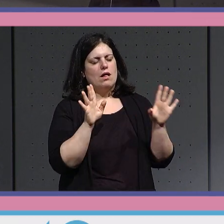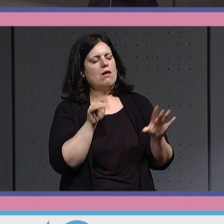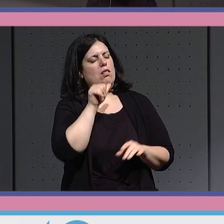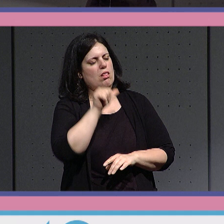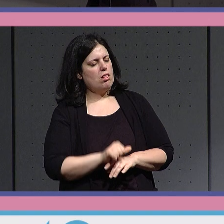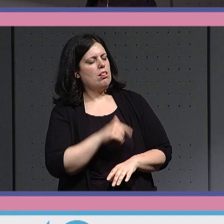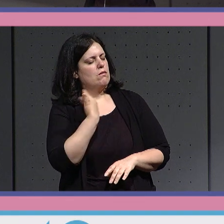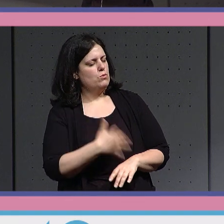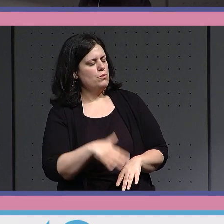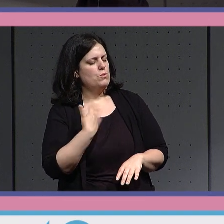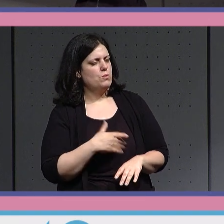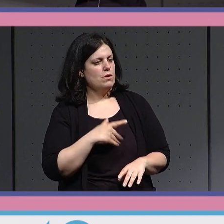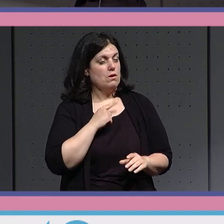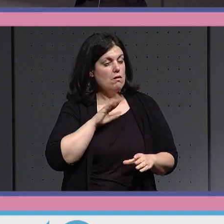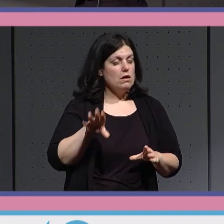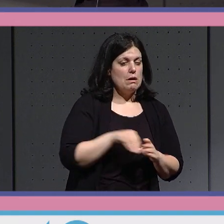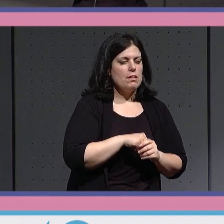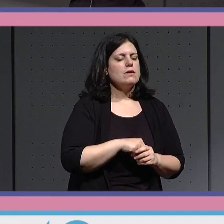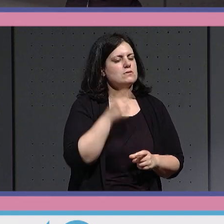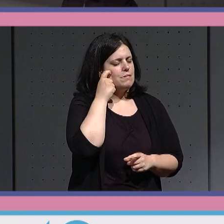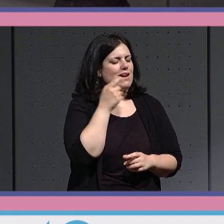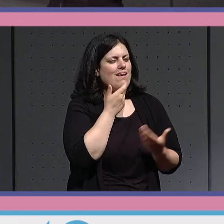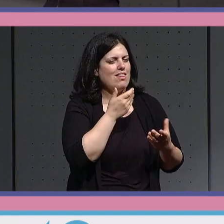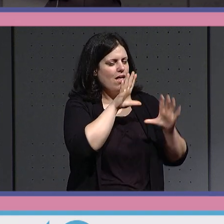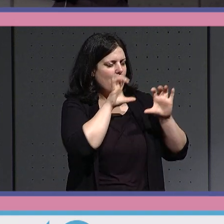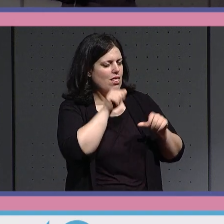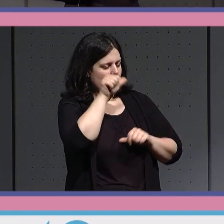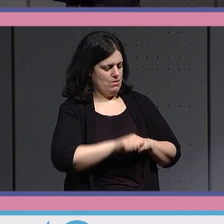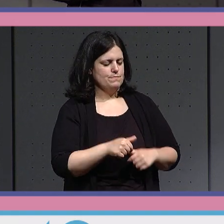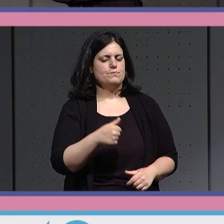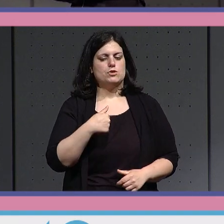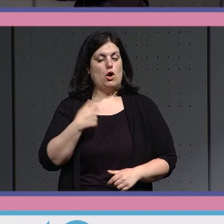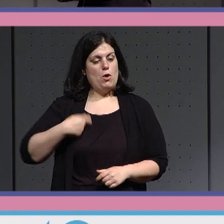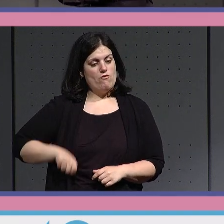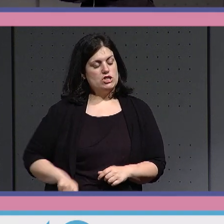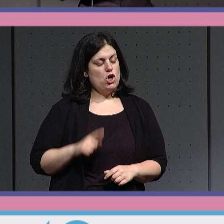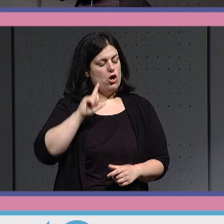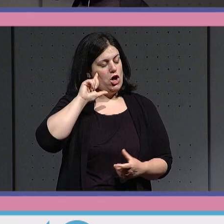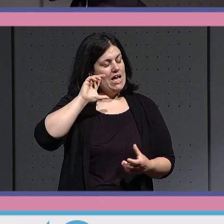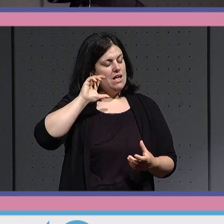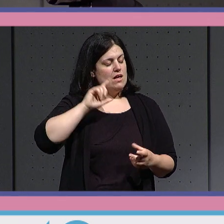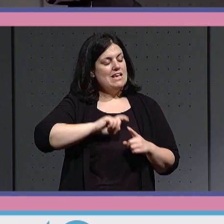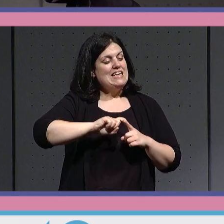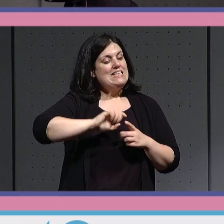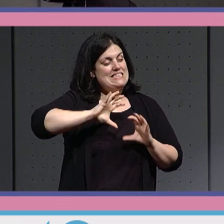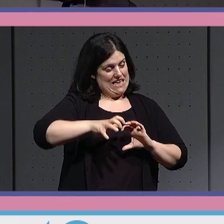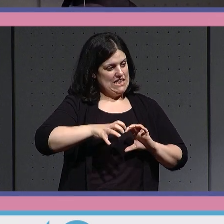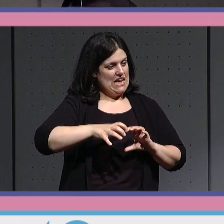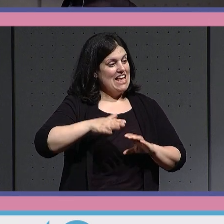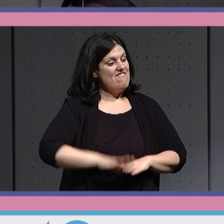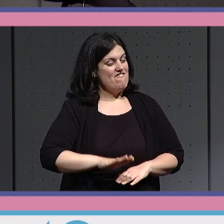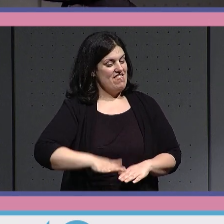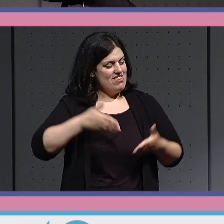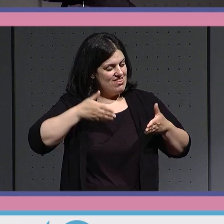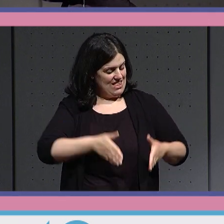implementar intervenciones y en pensar en lo que hay que hacer con la gente. Yo soy psiquiatra y además soy psiquiatra infantil y además hace